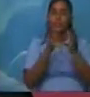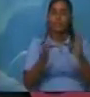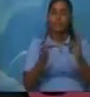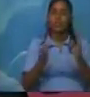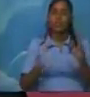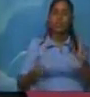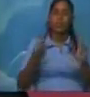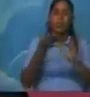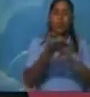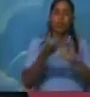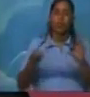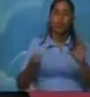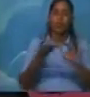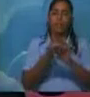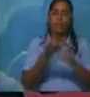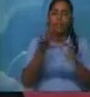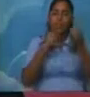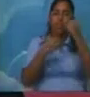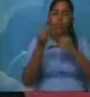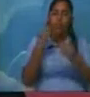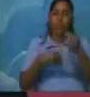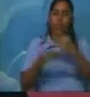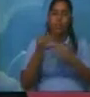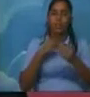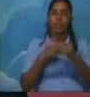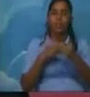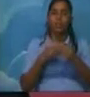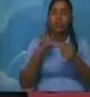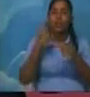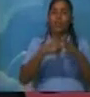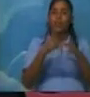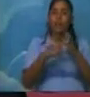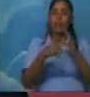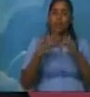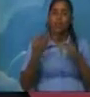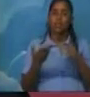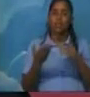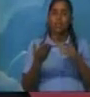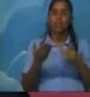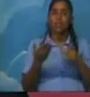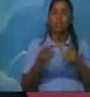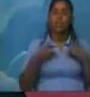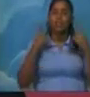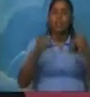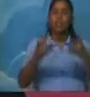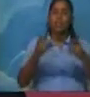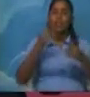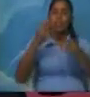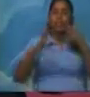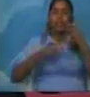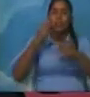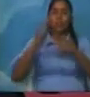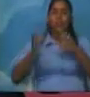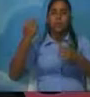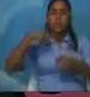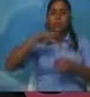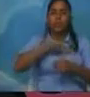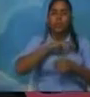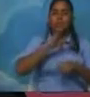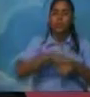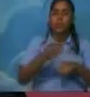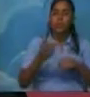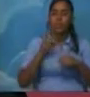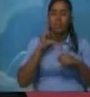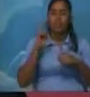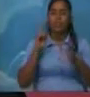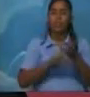ofrecido o a darle de comer una de las cosas que debe ser la preocupación nuestra porque de verdad